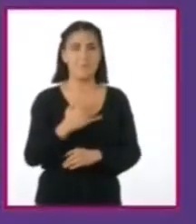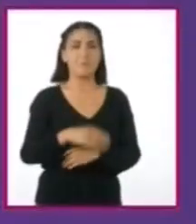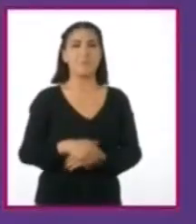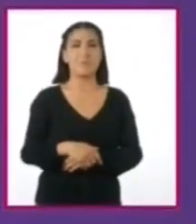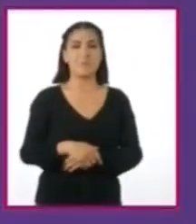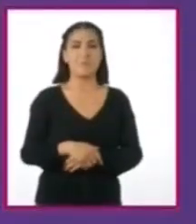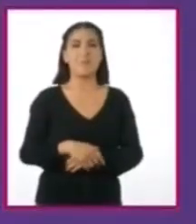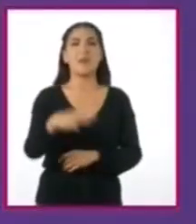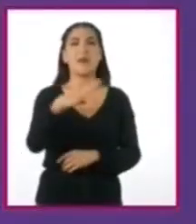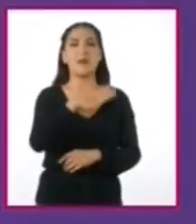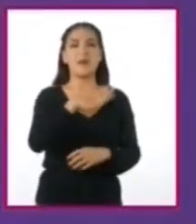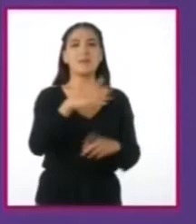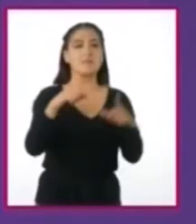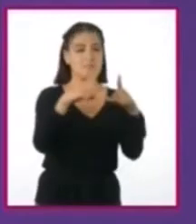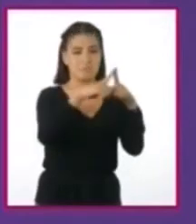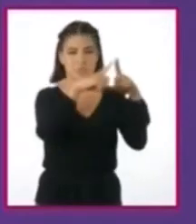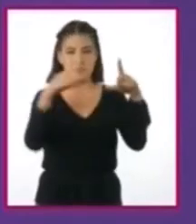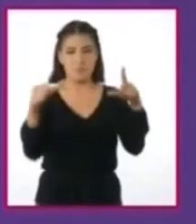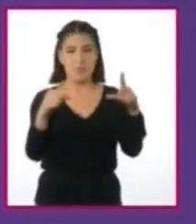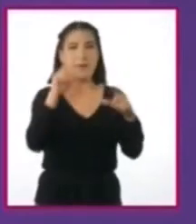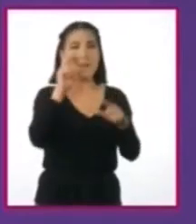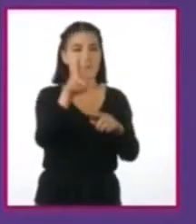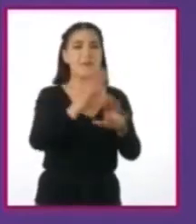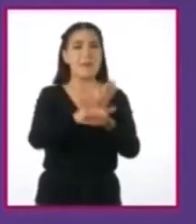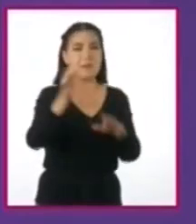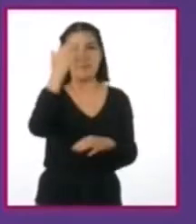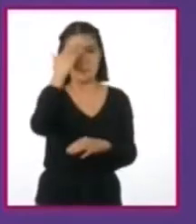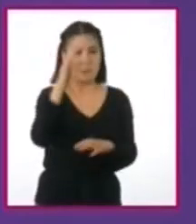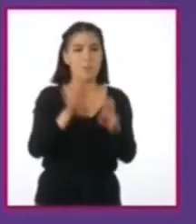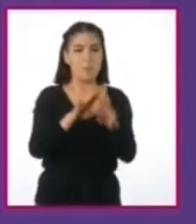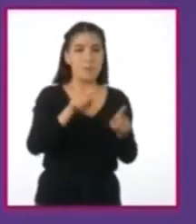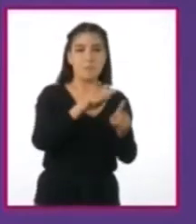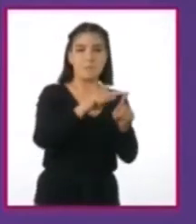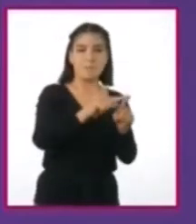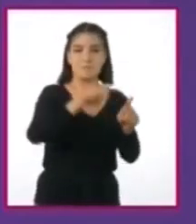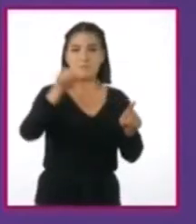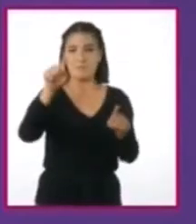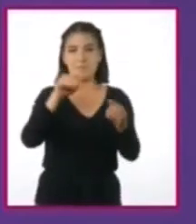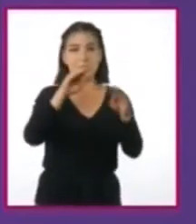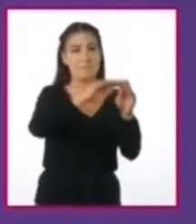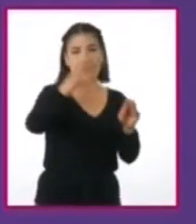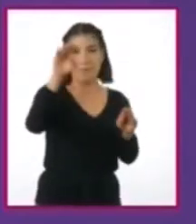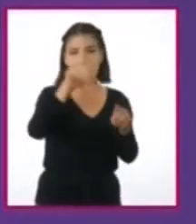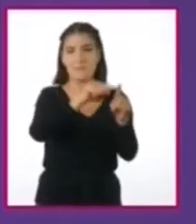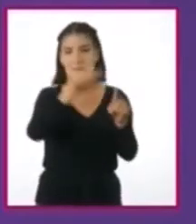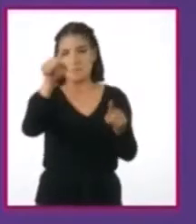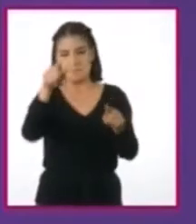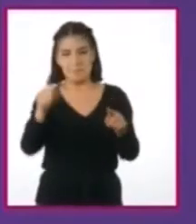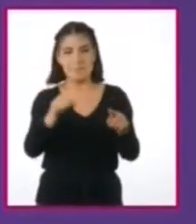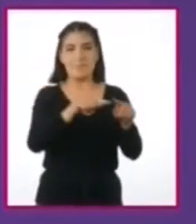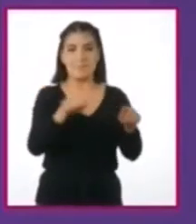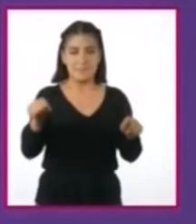dos triángulos con medidas conocidas. Los triángulos tienen las siguientes medidas.